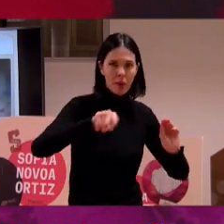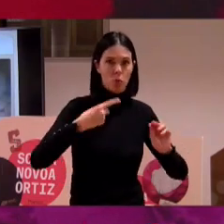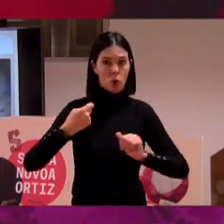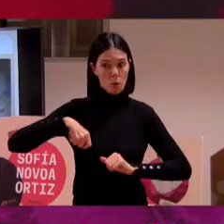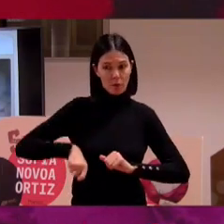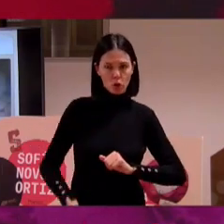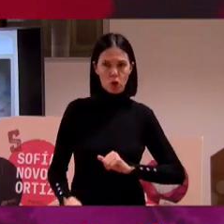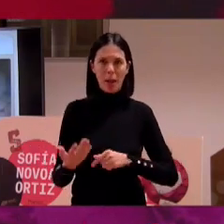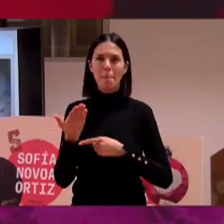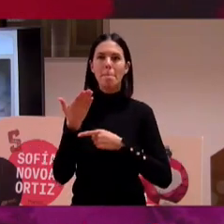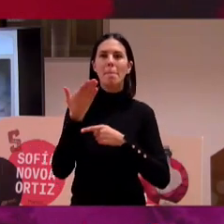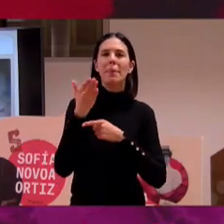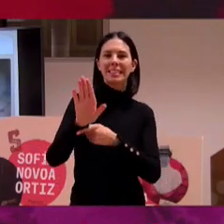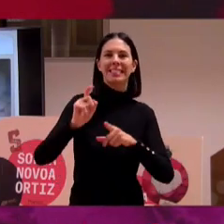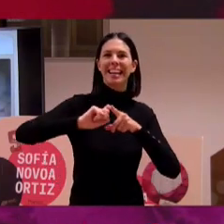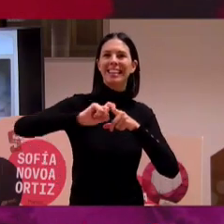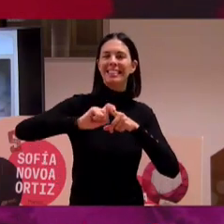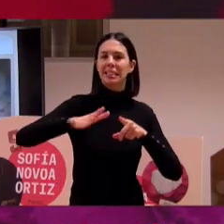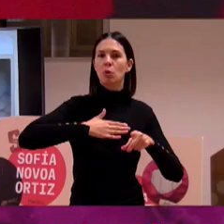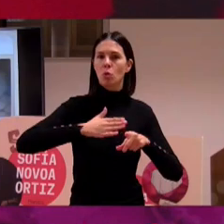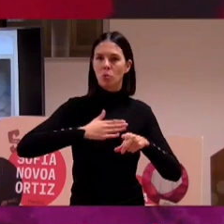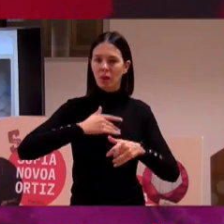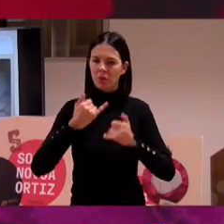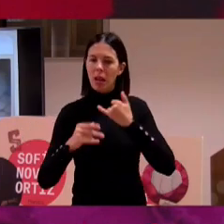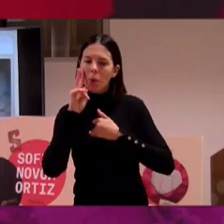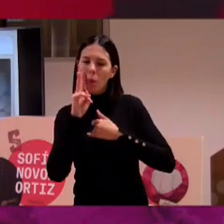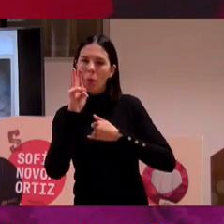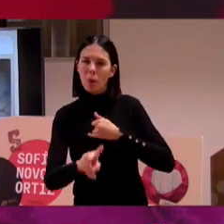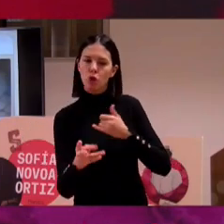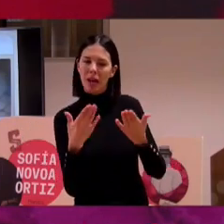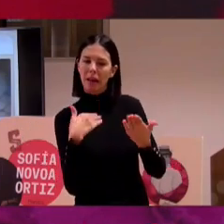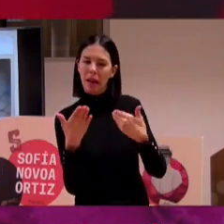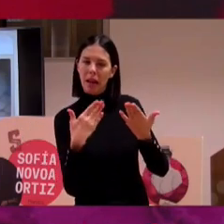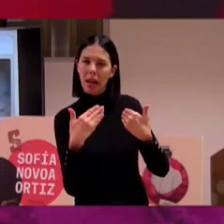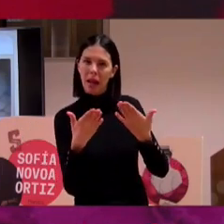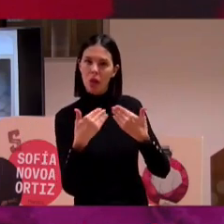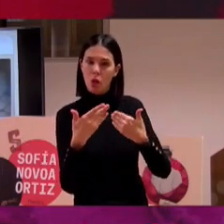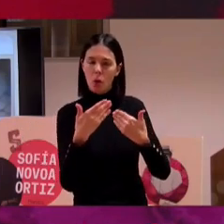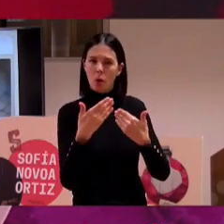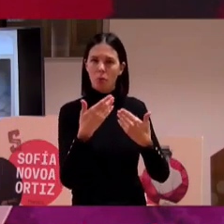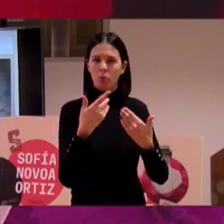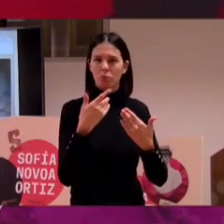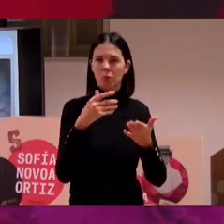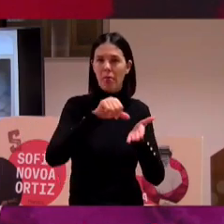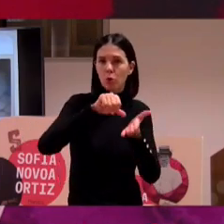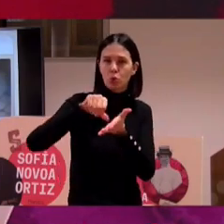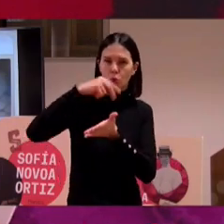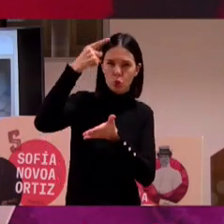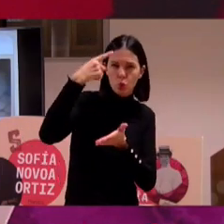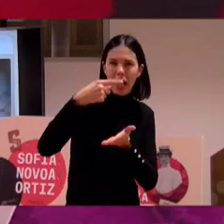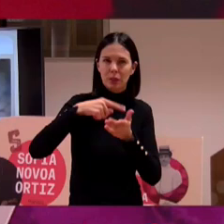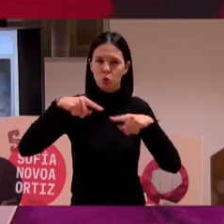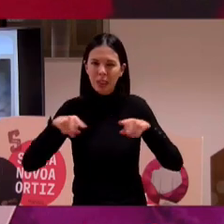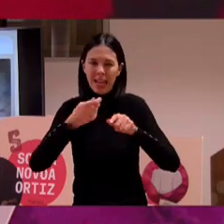profesional, presenta unhas características propias que nos conducen á análise da súa relación con importantes centros culturais e musicais tanto en